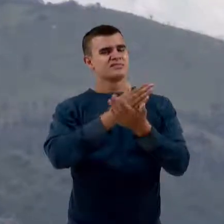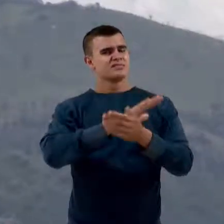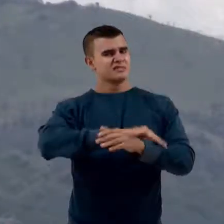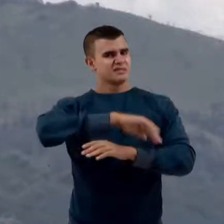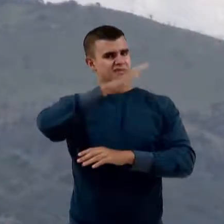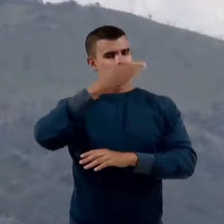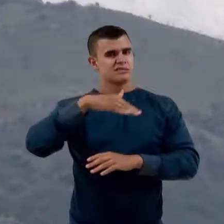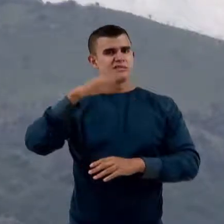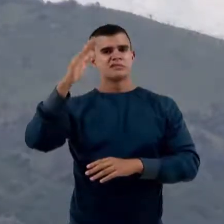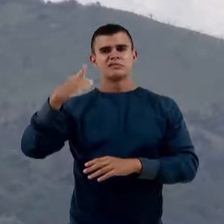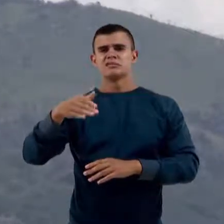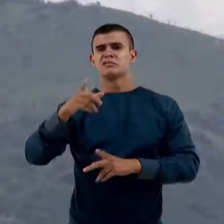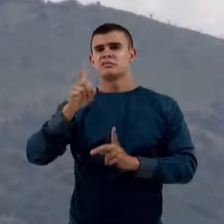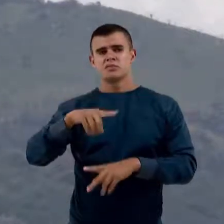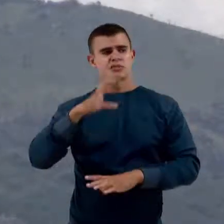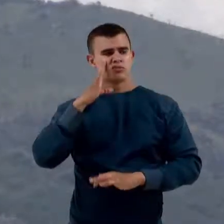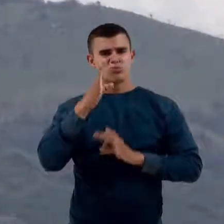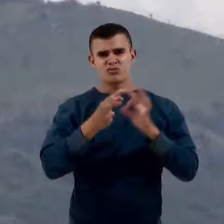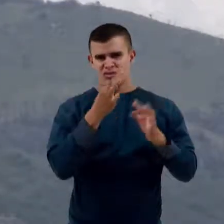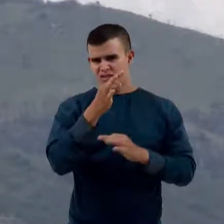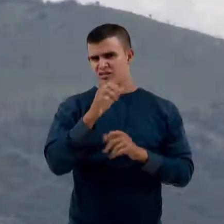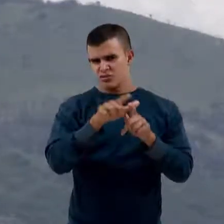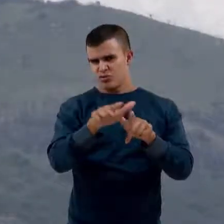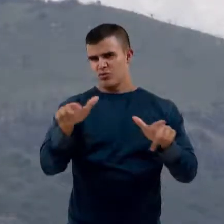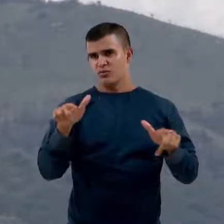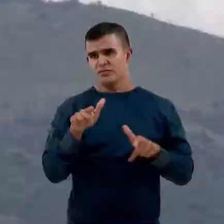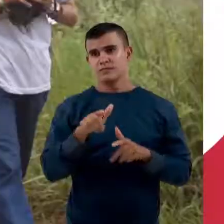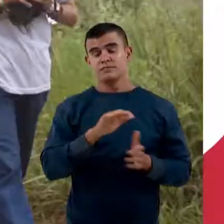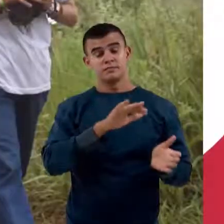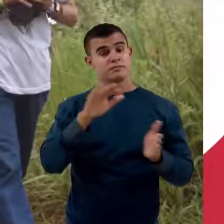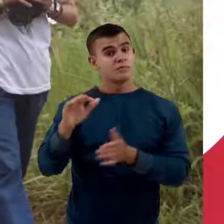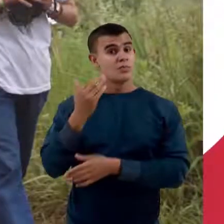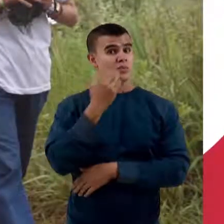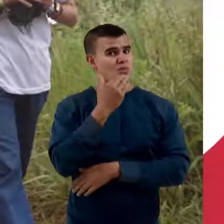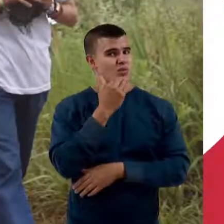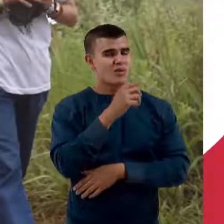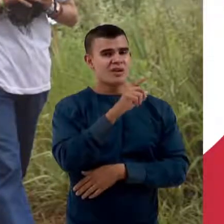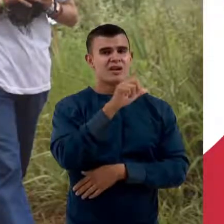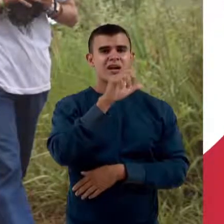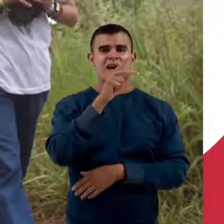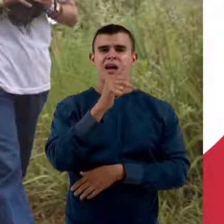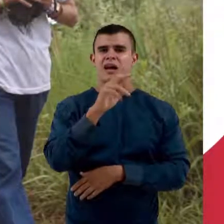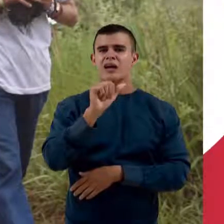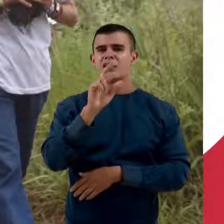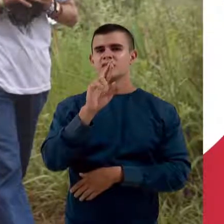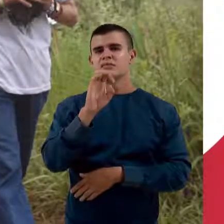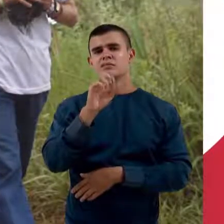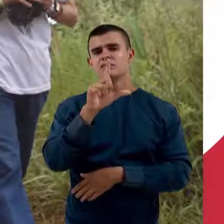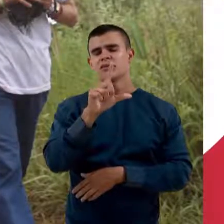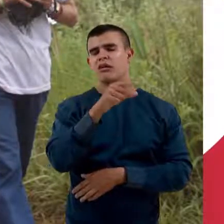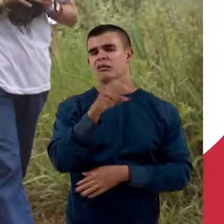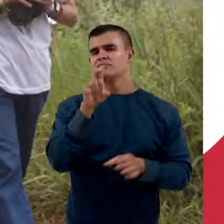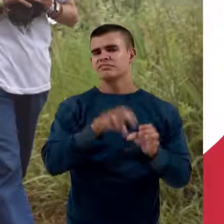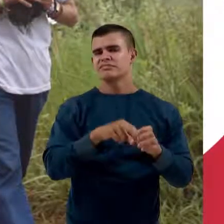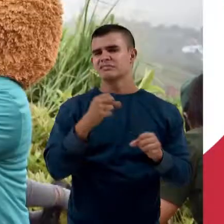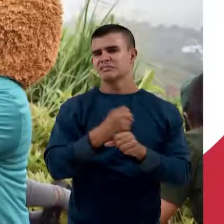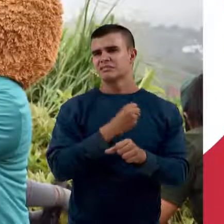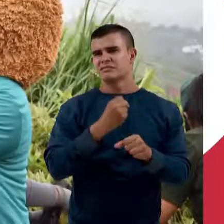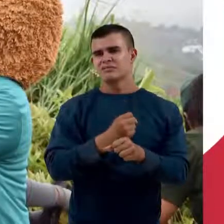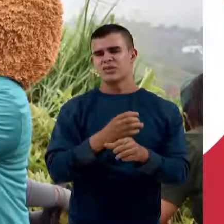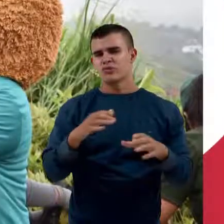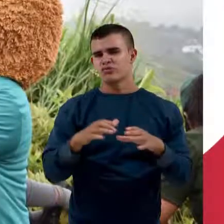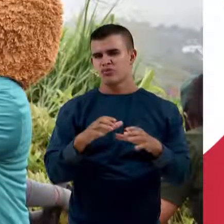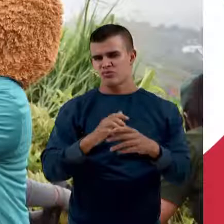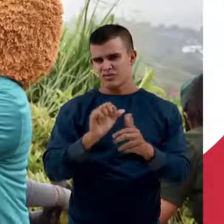mismo tiempo contribuyendo al cuidado del lugar. Continuemos. Carol Briñez, quien hace parte de Juancho Correlón, habló de las campañas